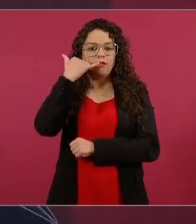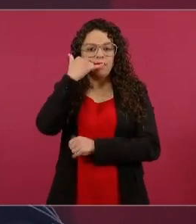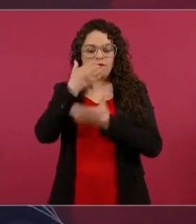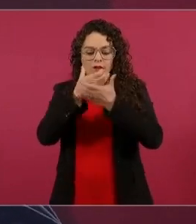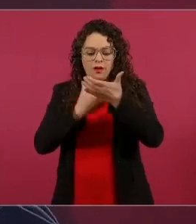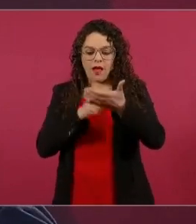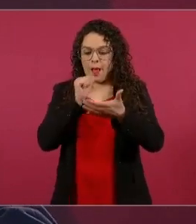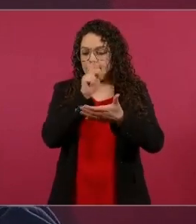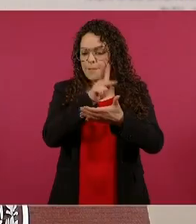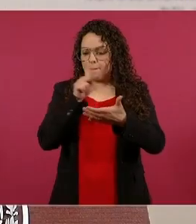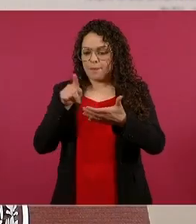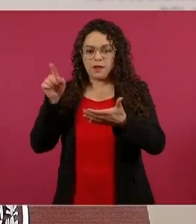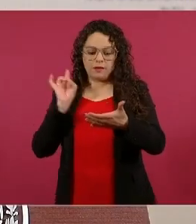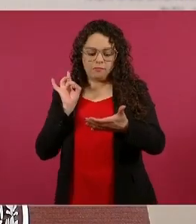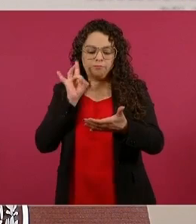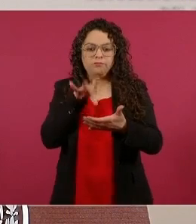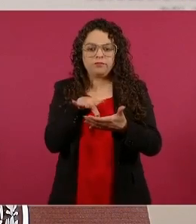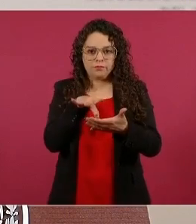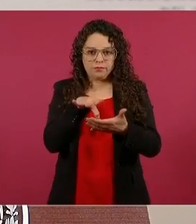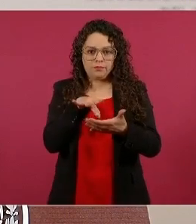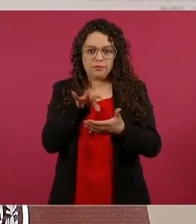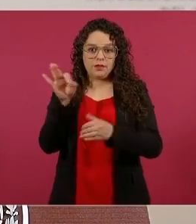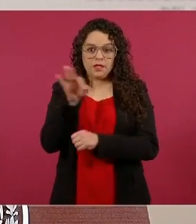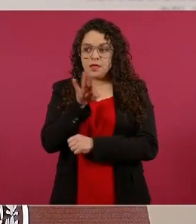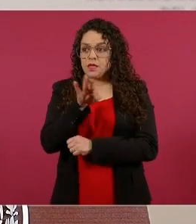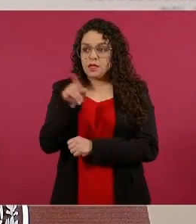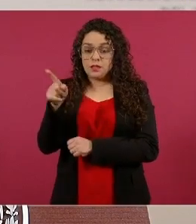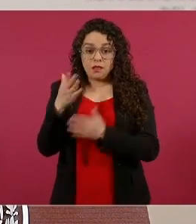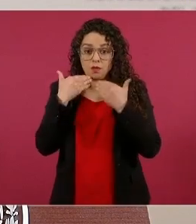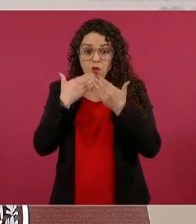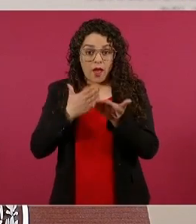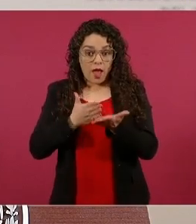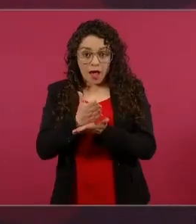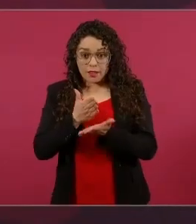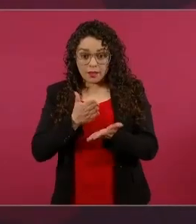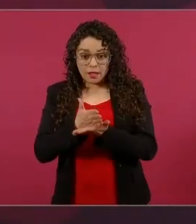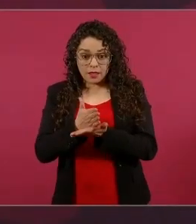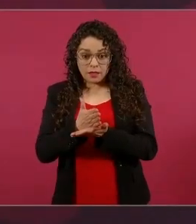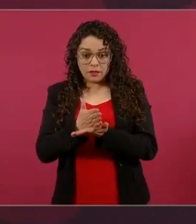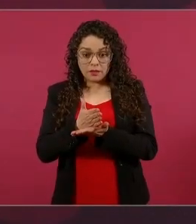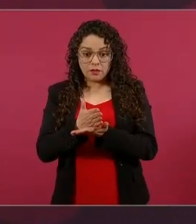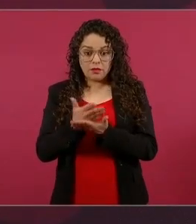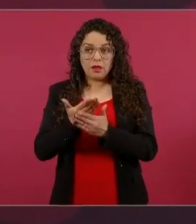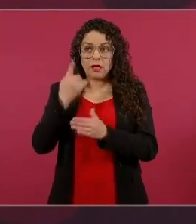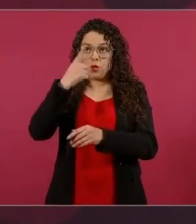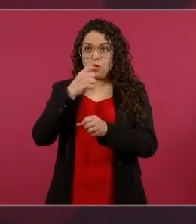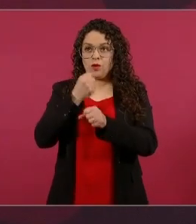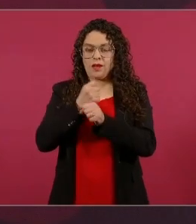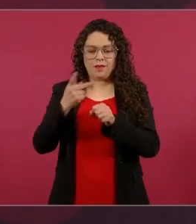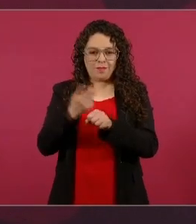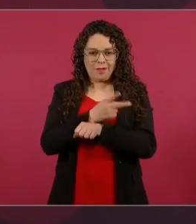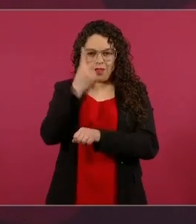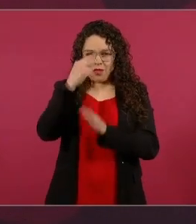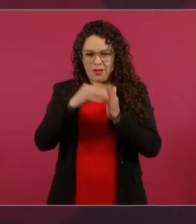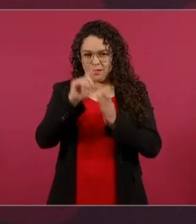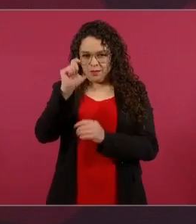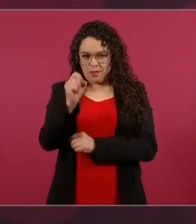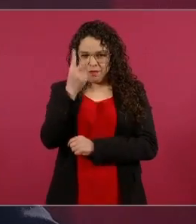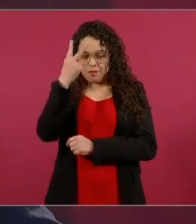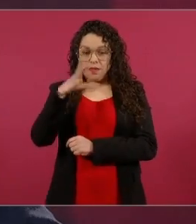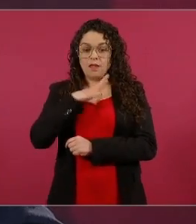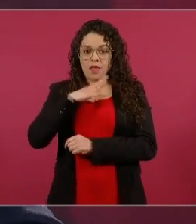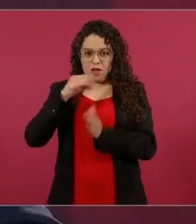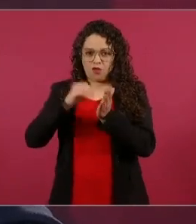perdían el acceso todavía el año pasado nosotros que teníamos un contrato con Banco Azteca estuvimos gestionando